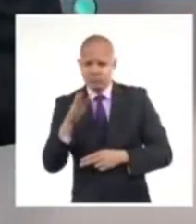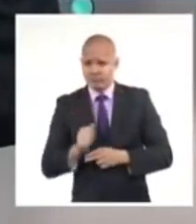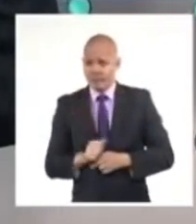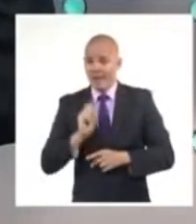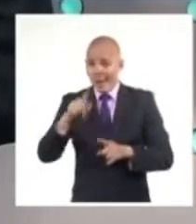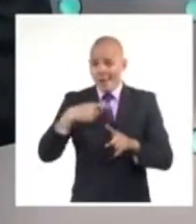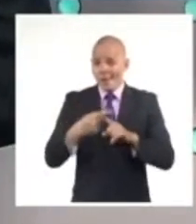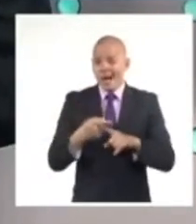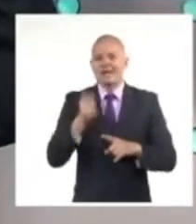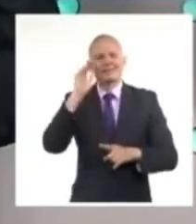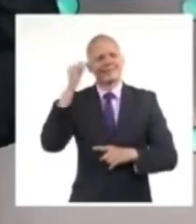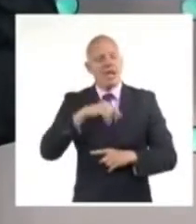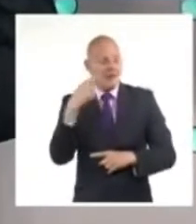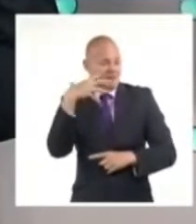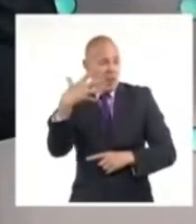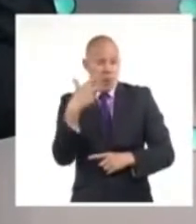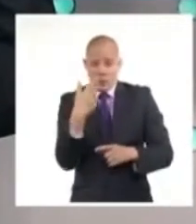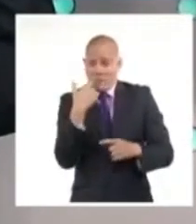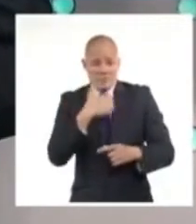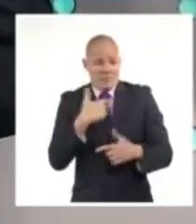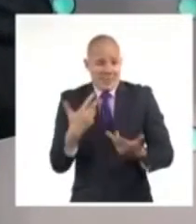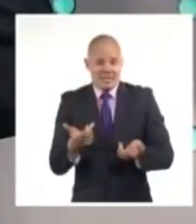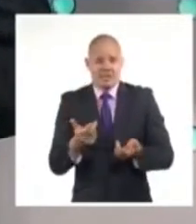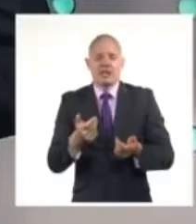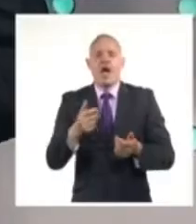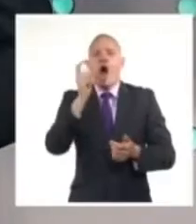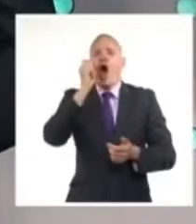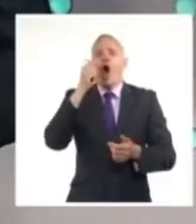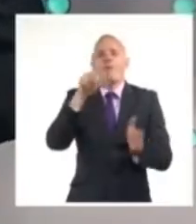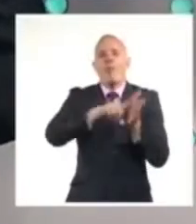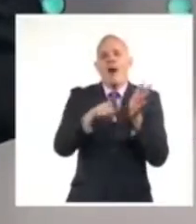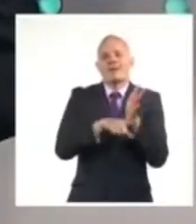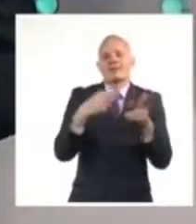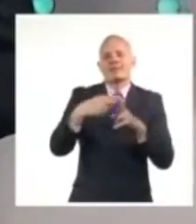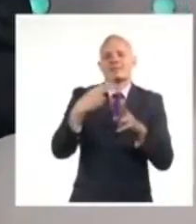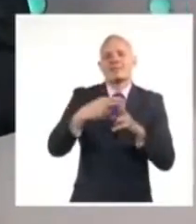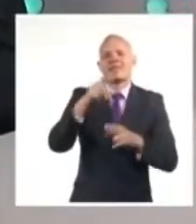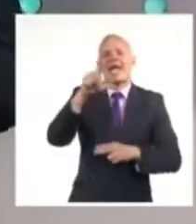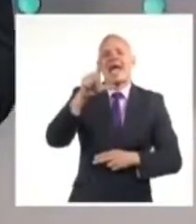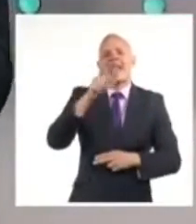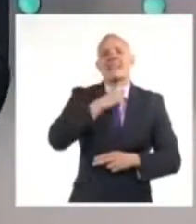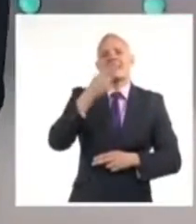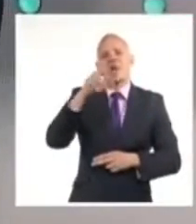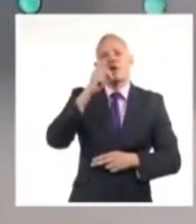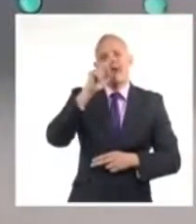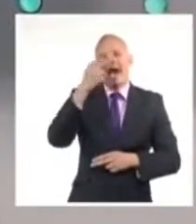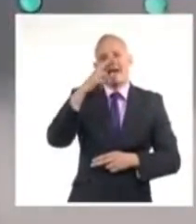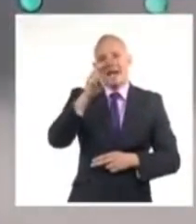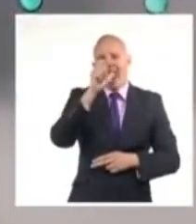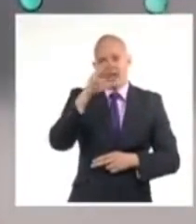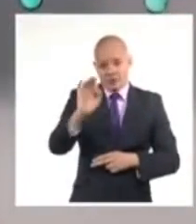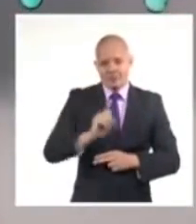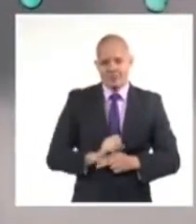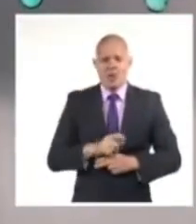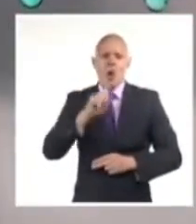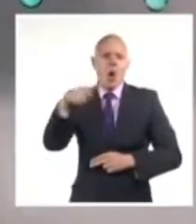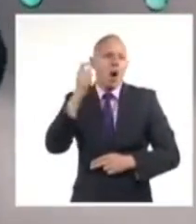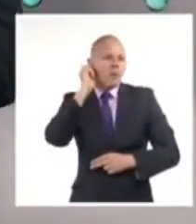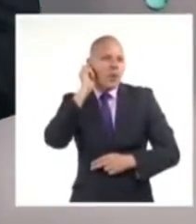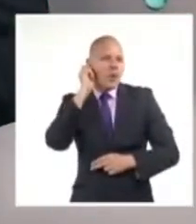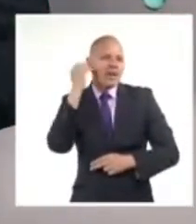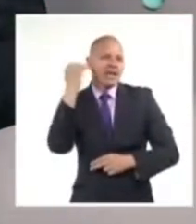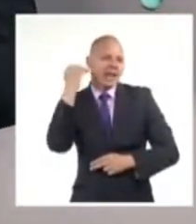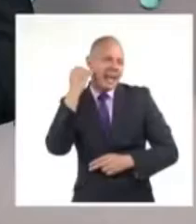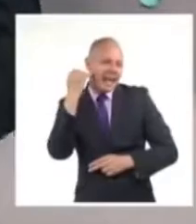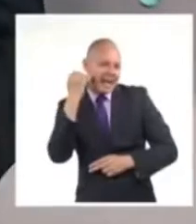el doctor Leonardo Pérez Gallardo, la doctora Yamila González Ferrer, la doctora Ana María Álvarez Tavío en el mundo jurídico, porque, bueno, también hemos